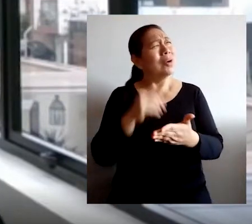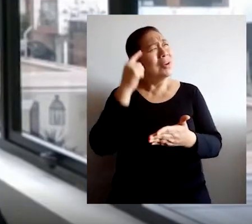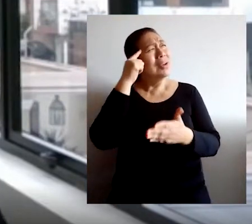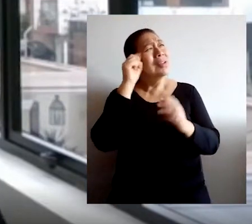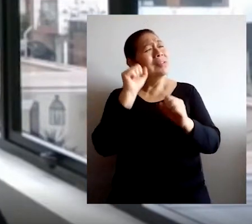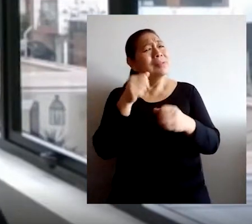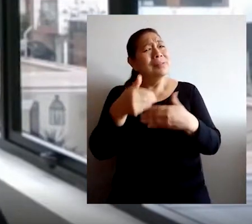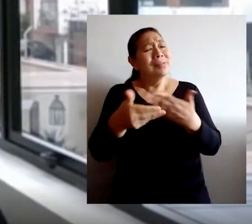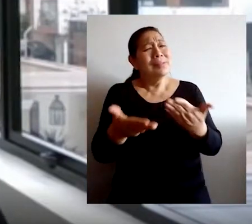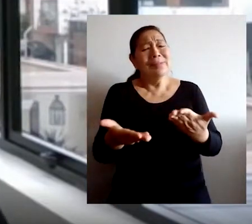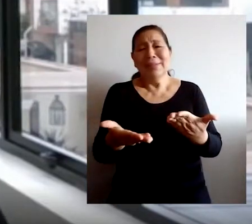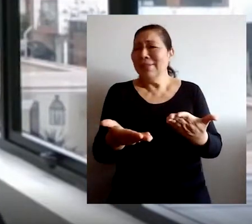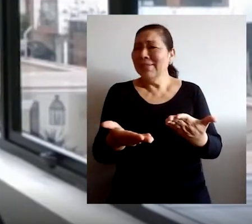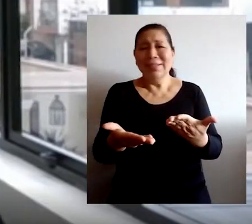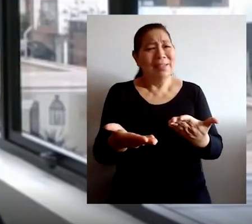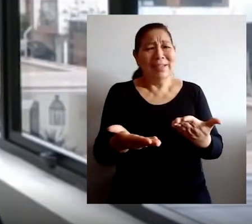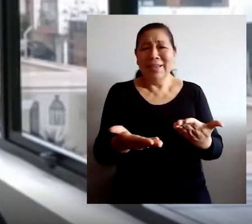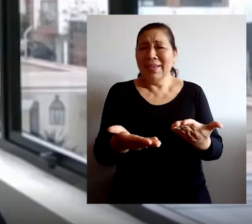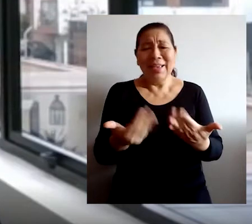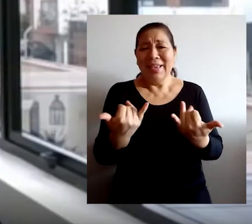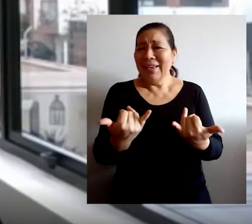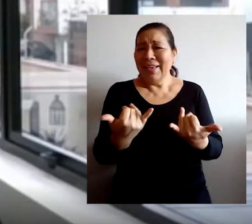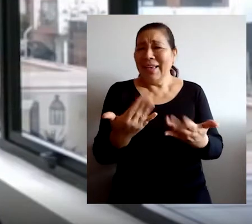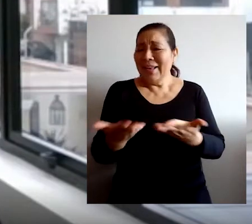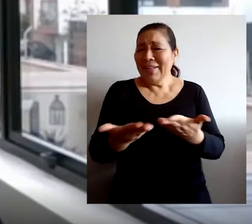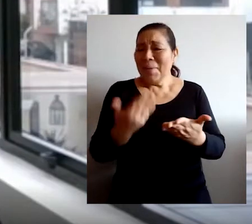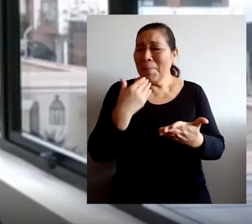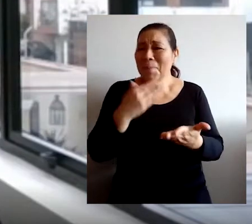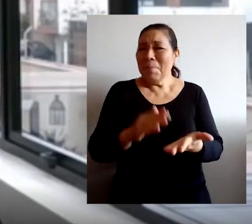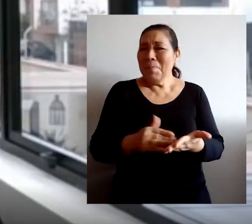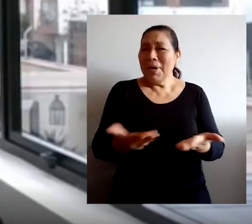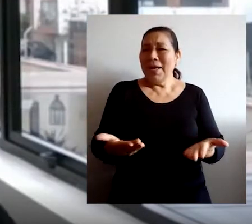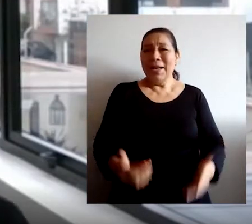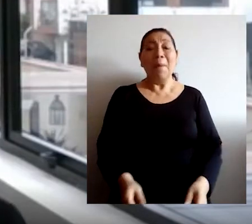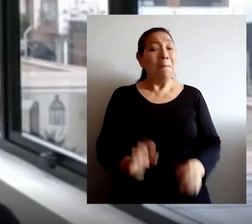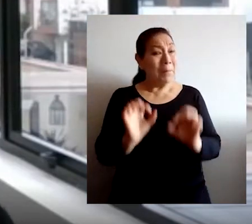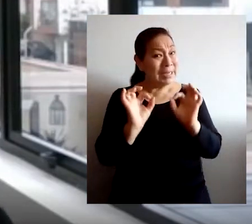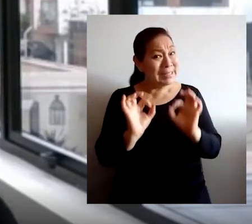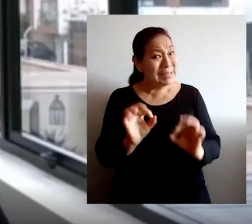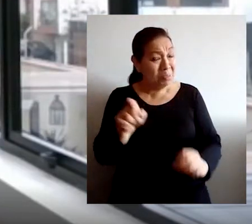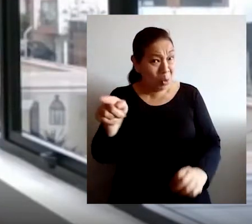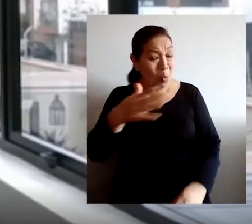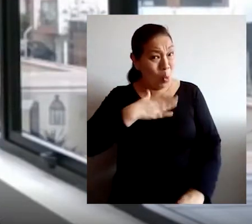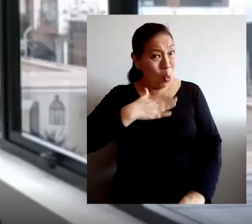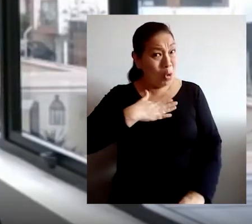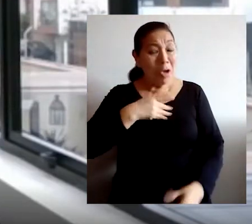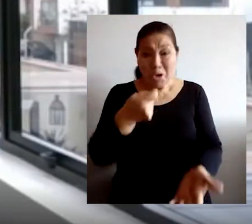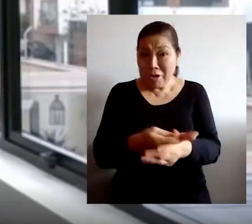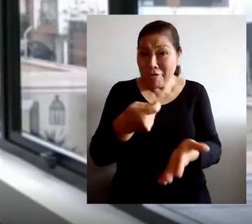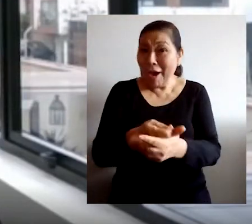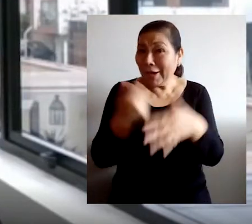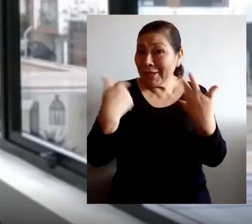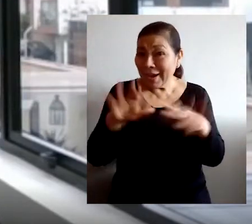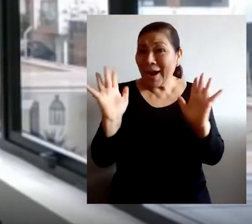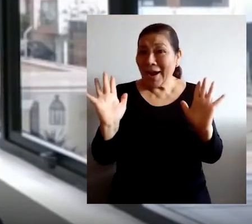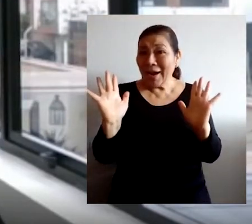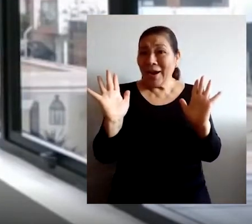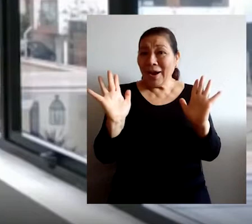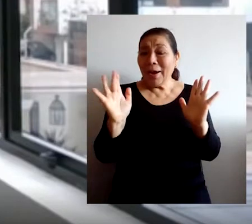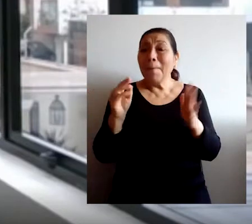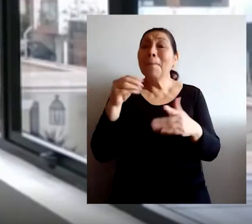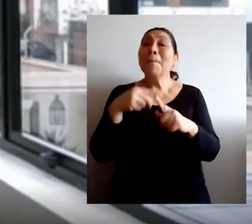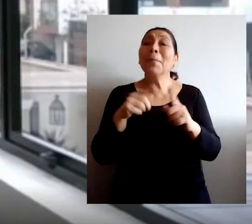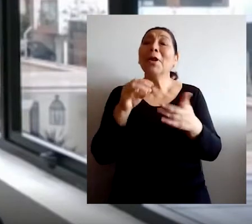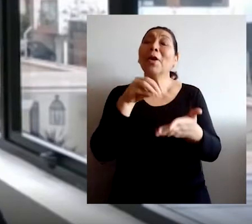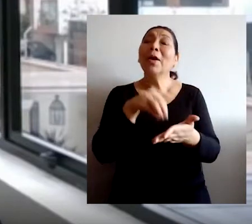hipótesis de que sigue infundado, en este caso, el recurso de agravio. Será siempre de ella porque ya lo pagó. Y si es